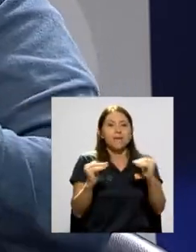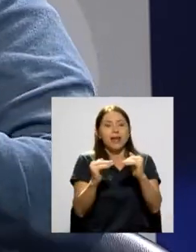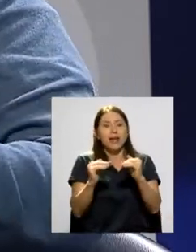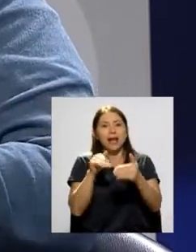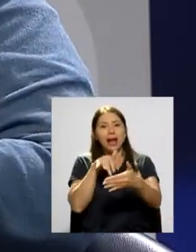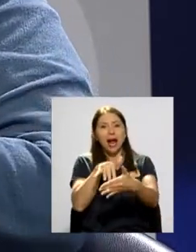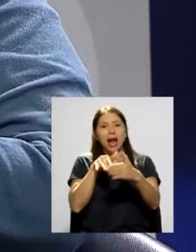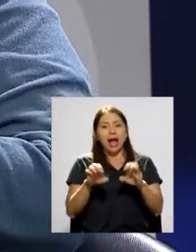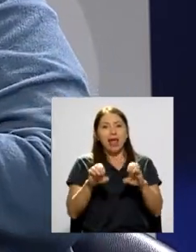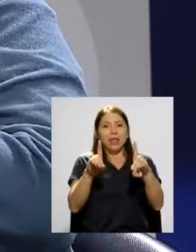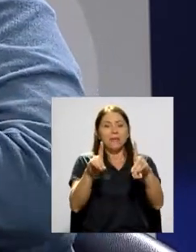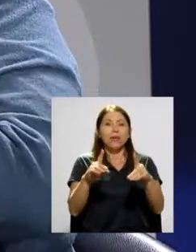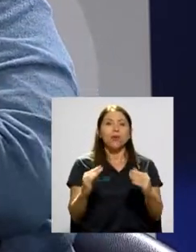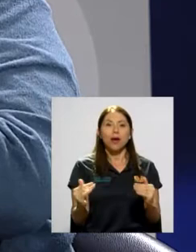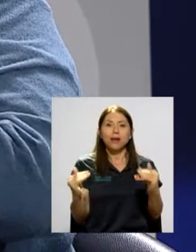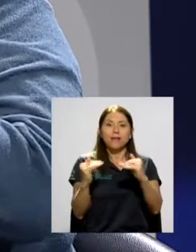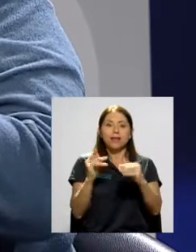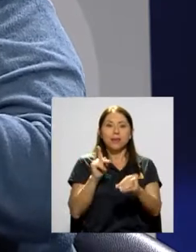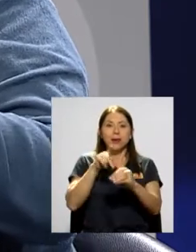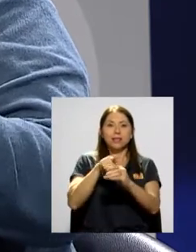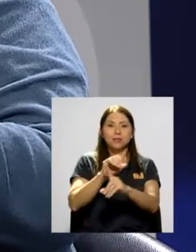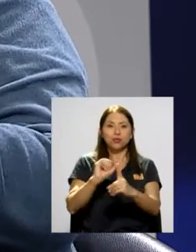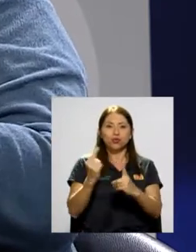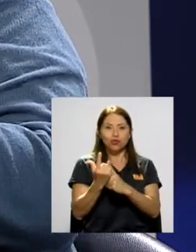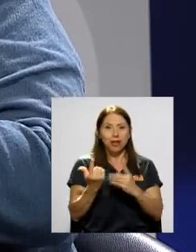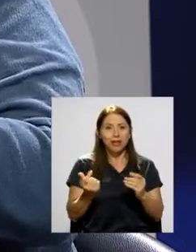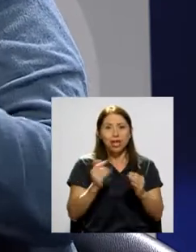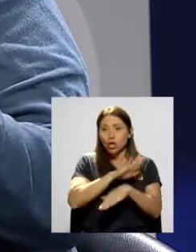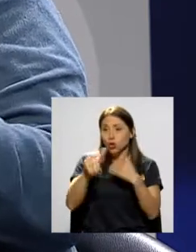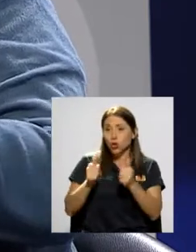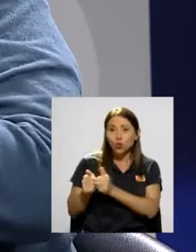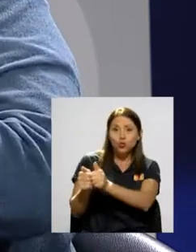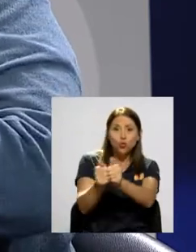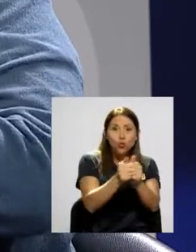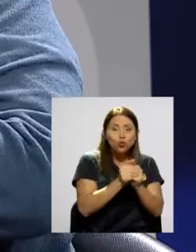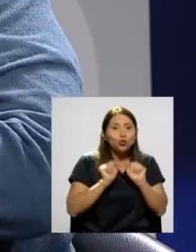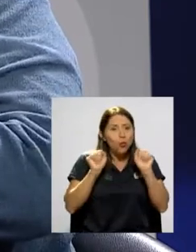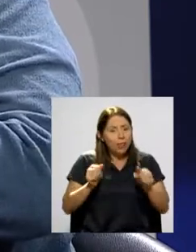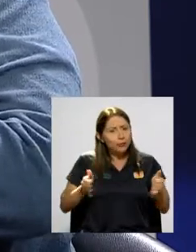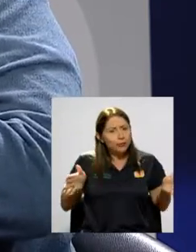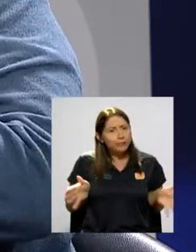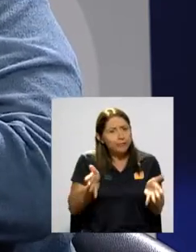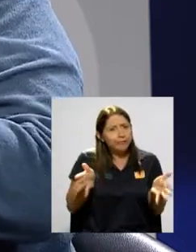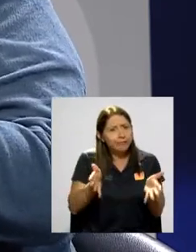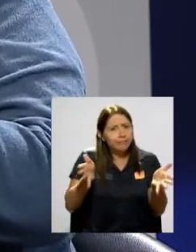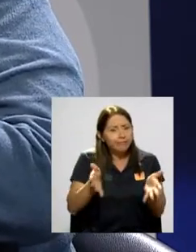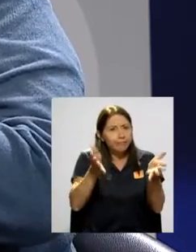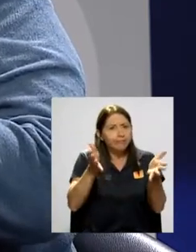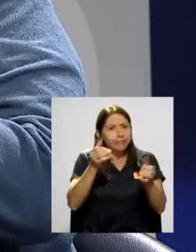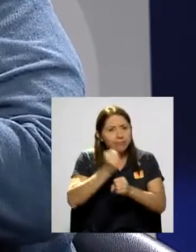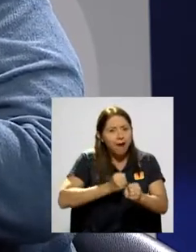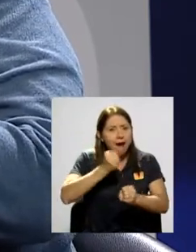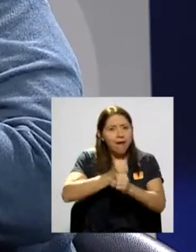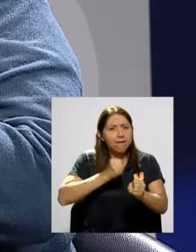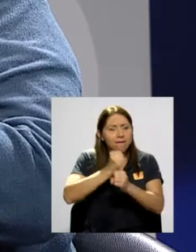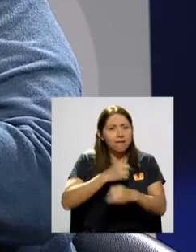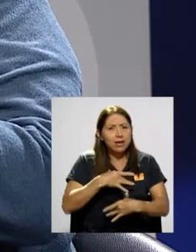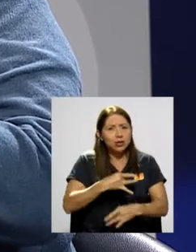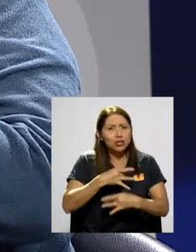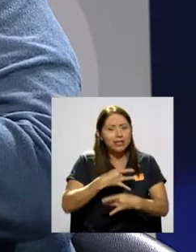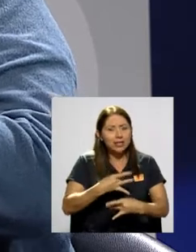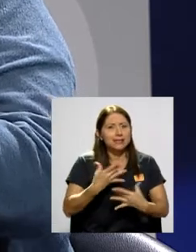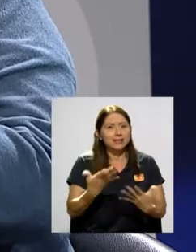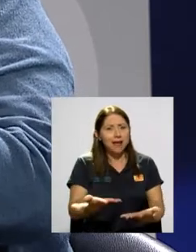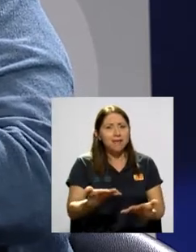de participación social, etcétera, y empujar juntos, pues, las agendas que nos interesan, que se